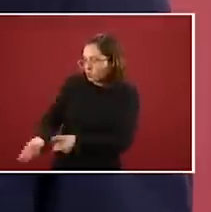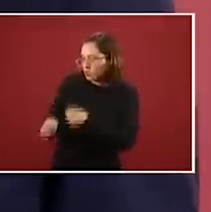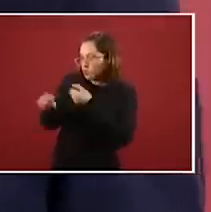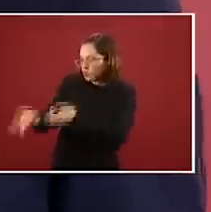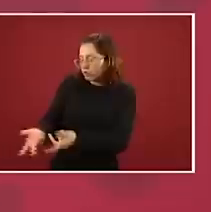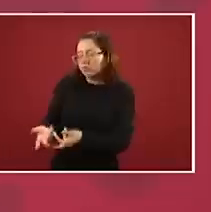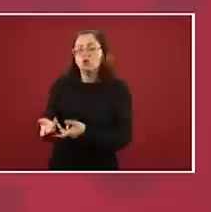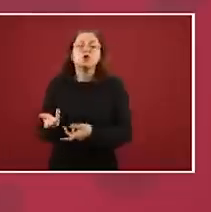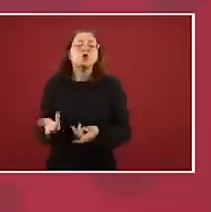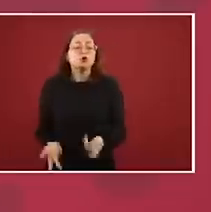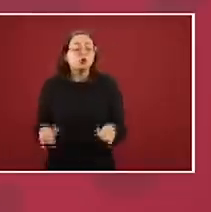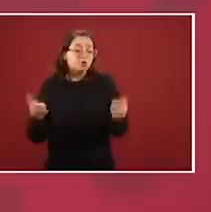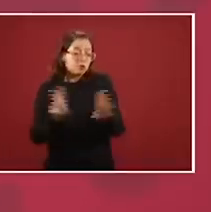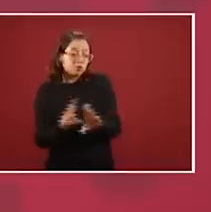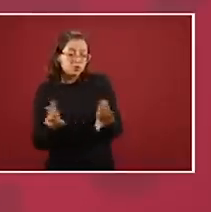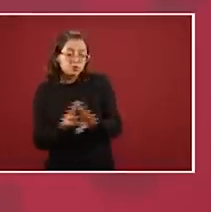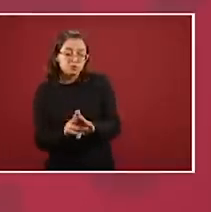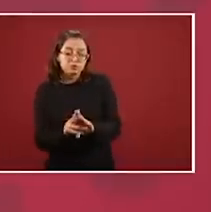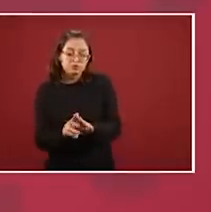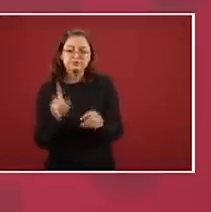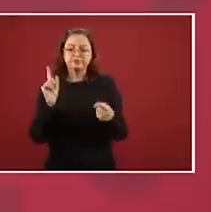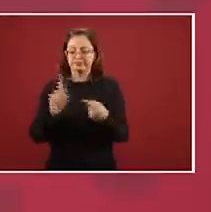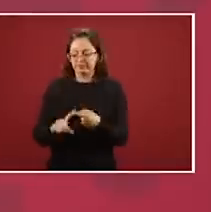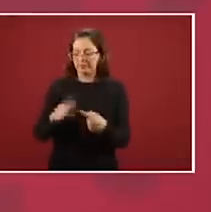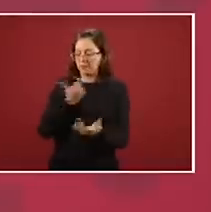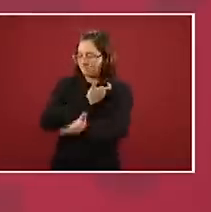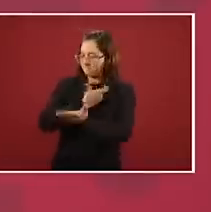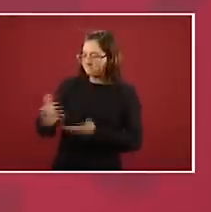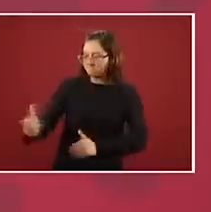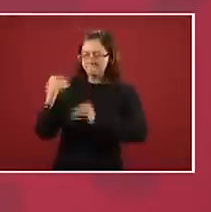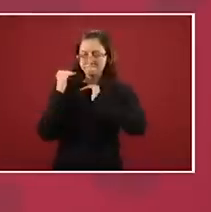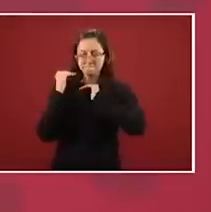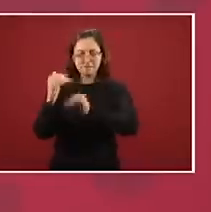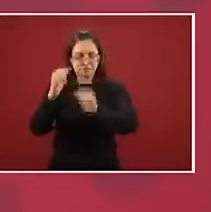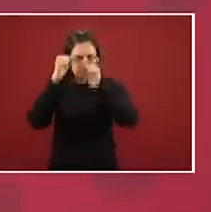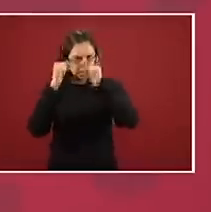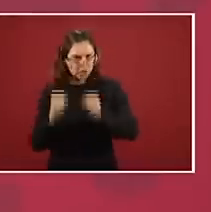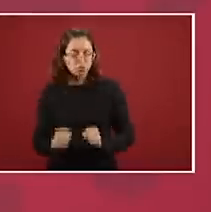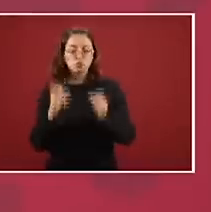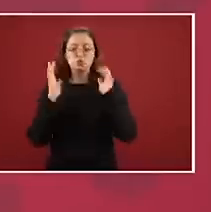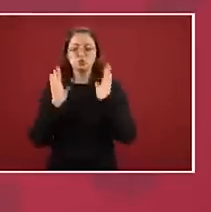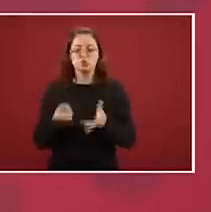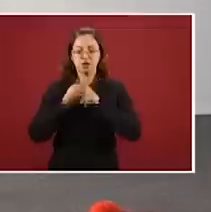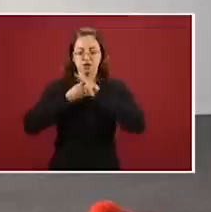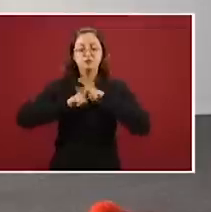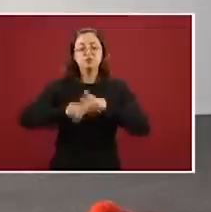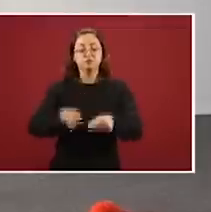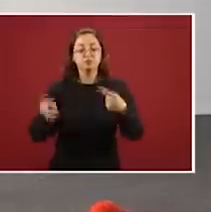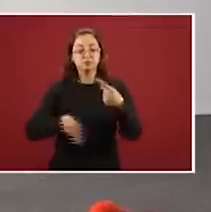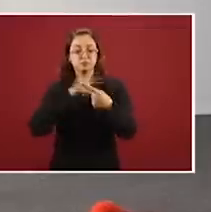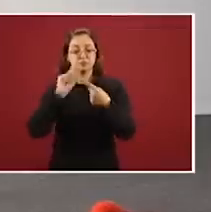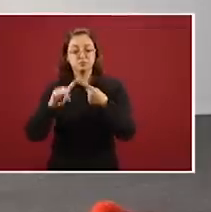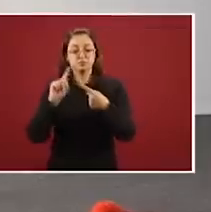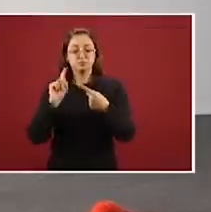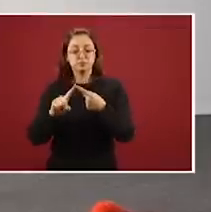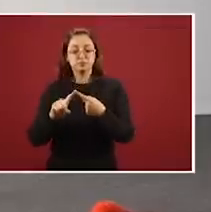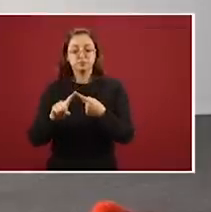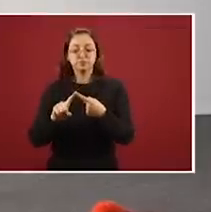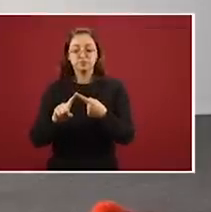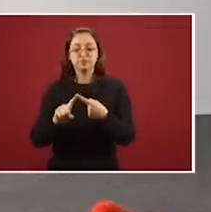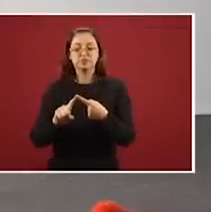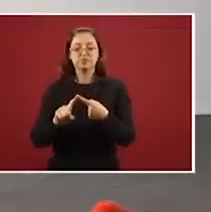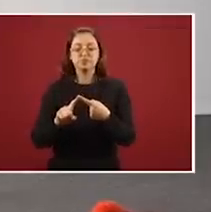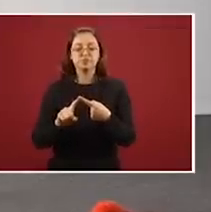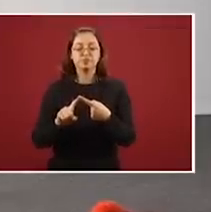¿Cómo? Precios de garantía. Ya empezamos con eso, porque